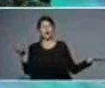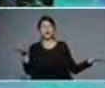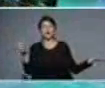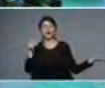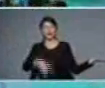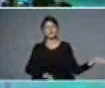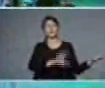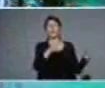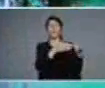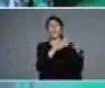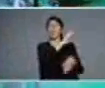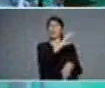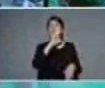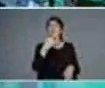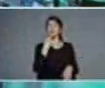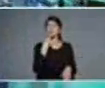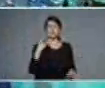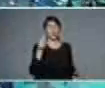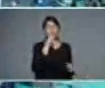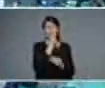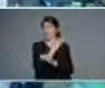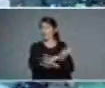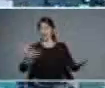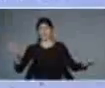coalición dicen que es lo mejor